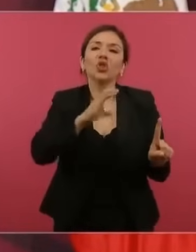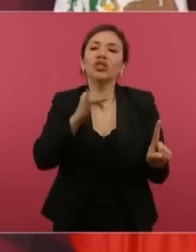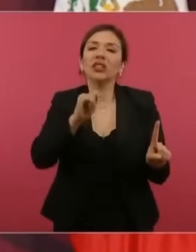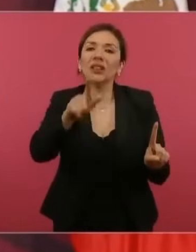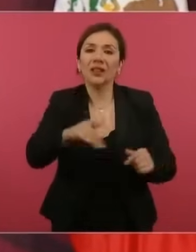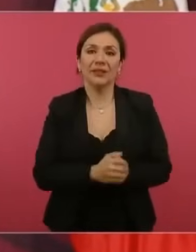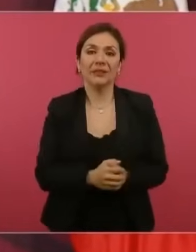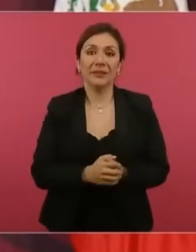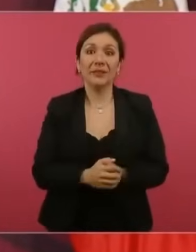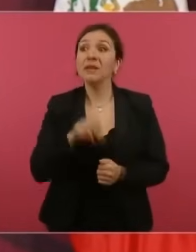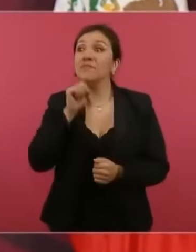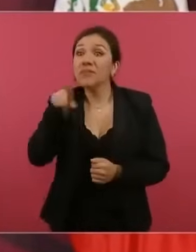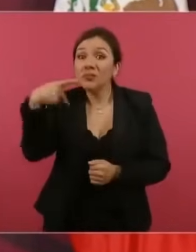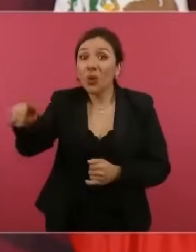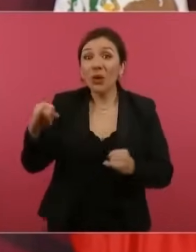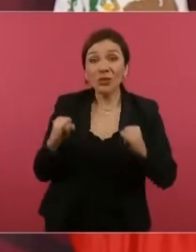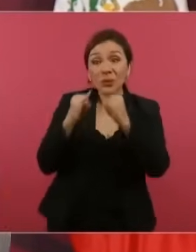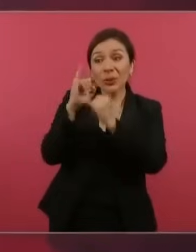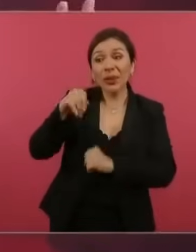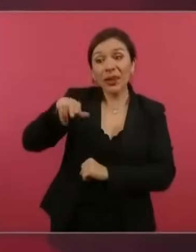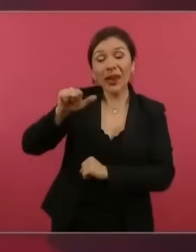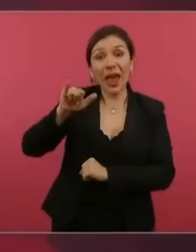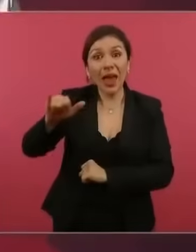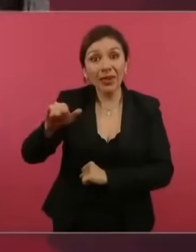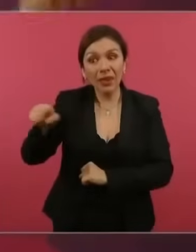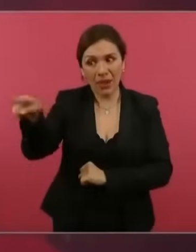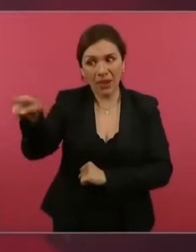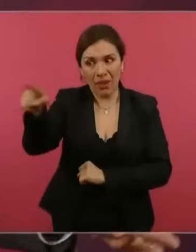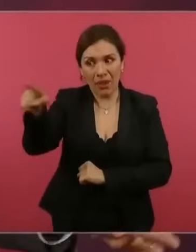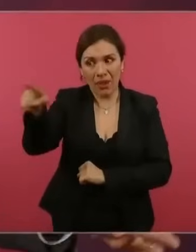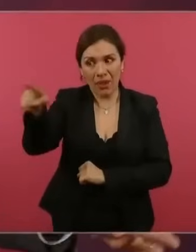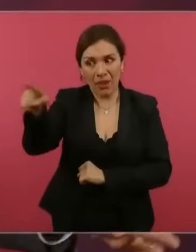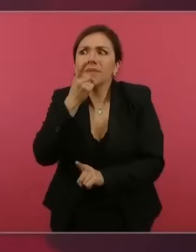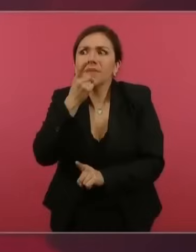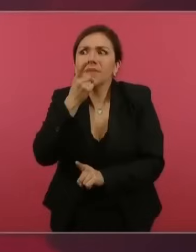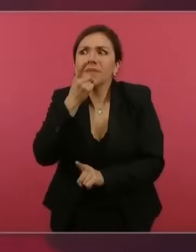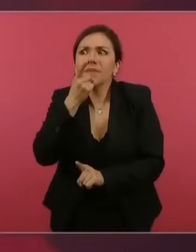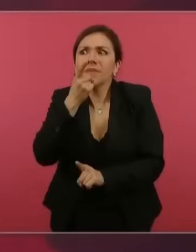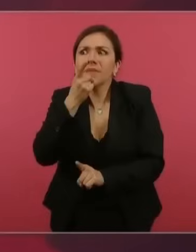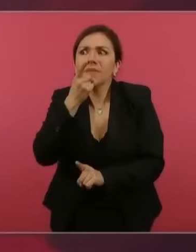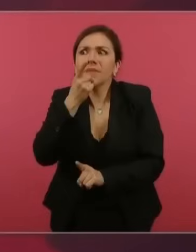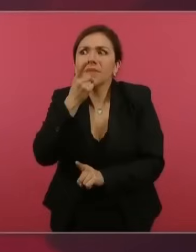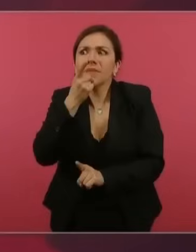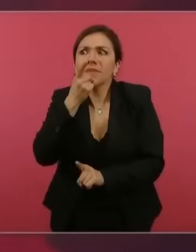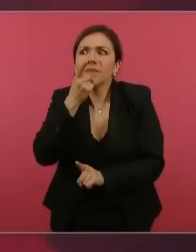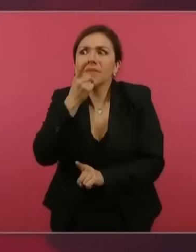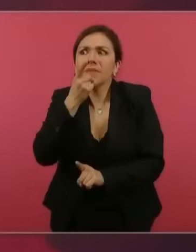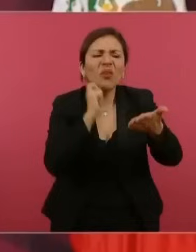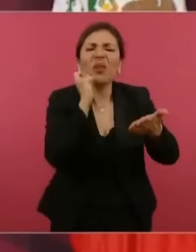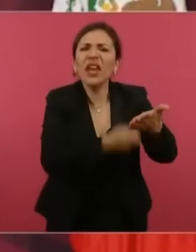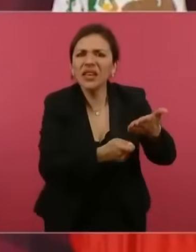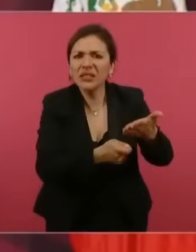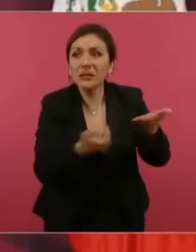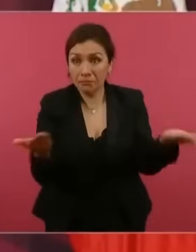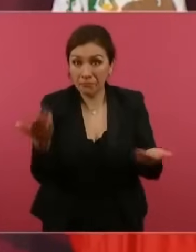del Instituto de la Transparencia. Ojalá y ellos nos expliquen en qué consistió el contrato.